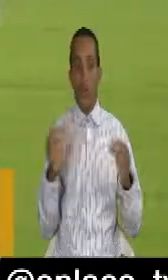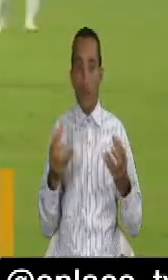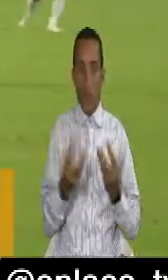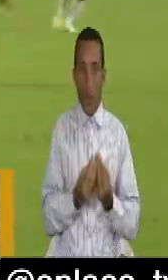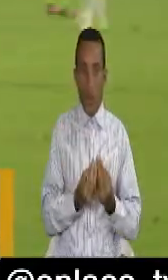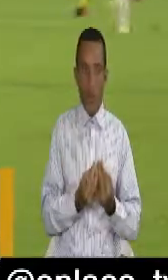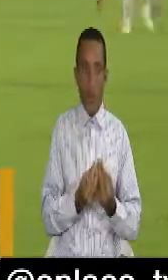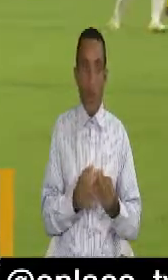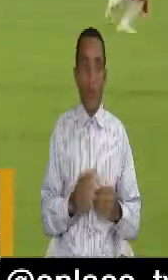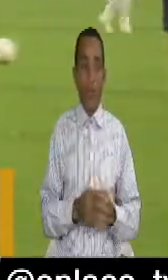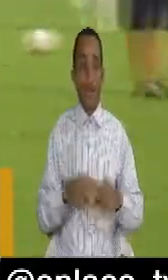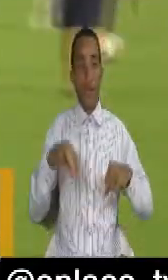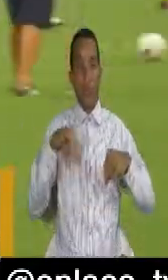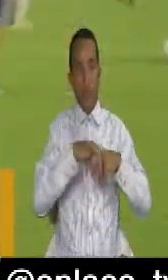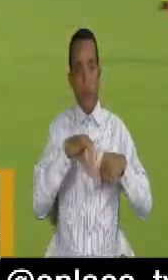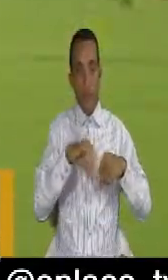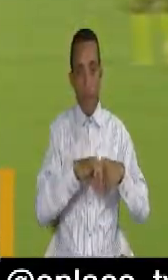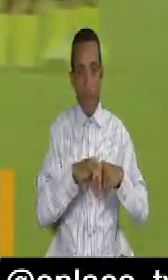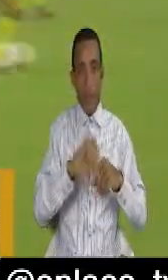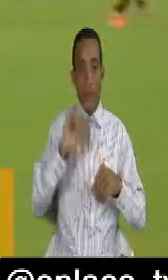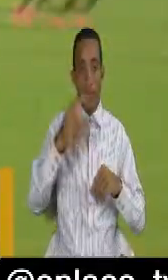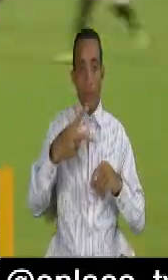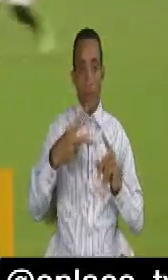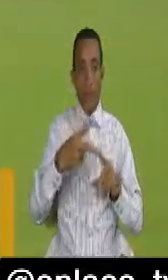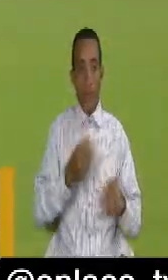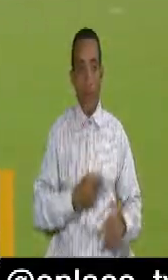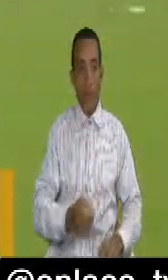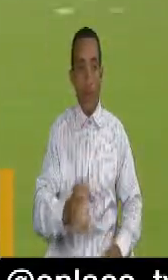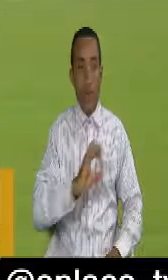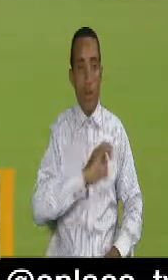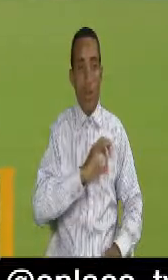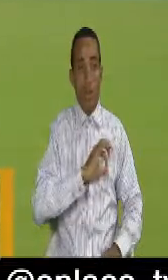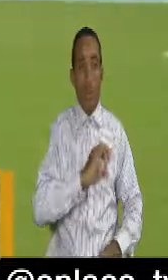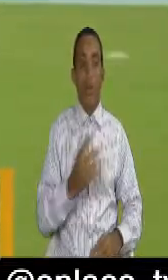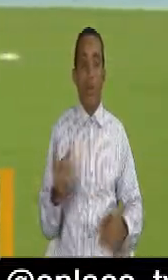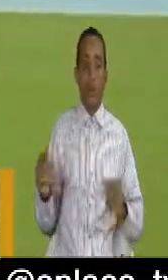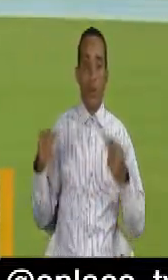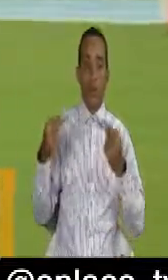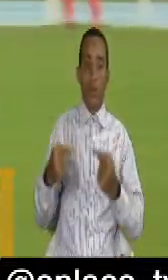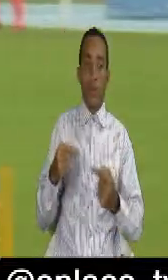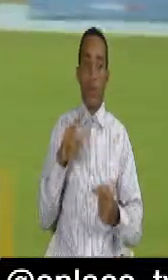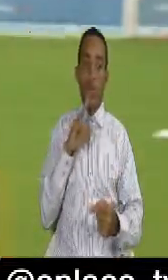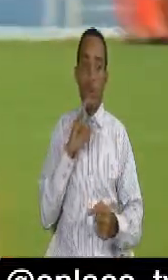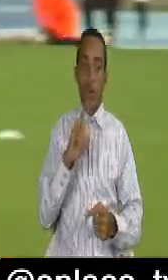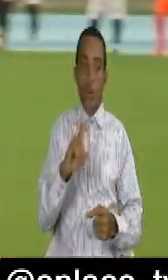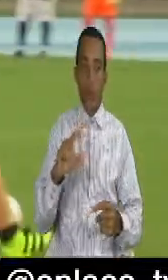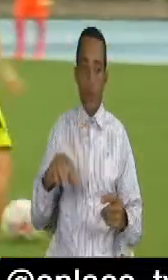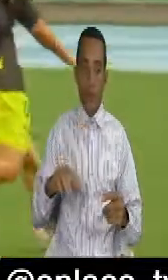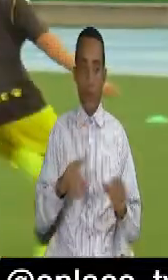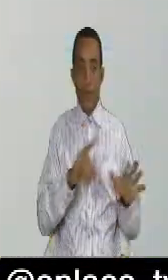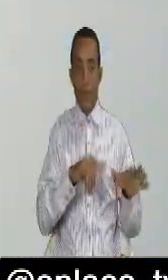Petrolera empieza su segunda temporada el próximo sábado contra el Atlético Bucaramanga en la Liga Águila número 2.